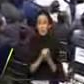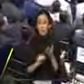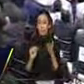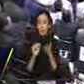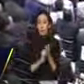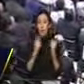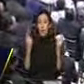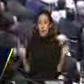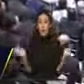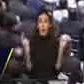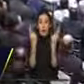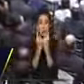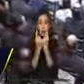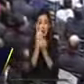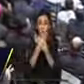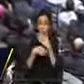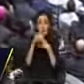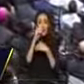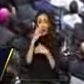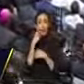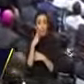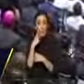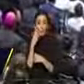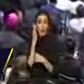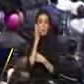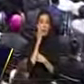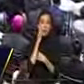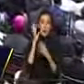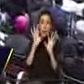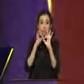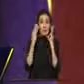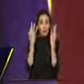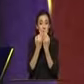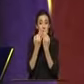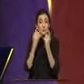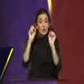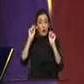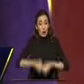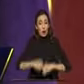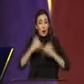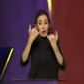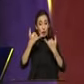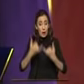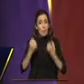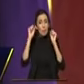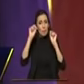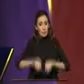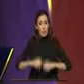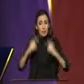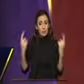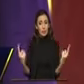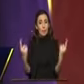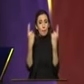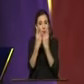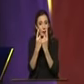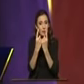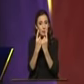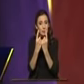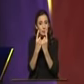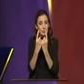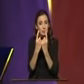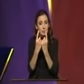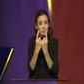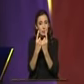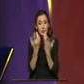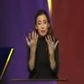reencontrarte con ese hijo, con ese padre, con ese hermano que no ves hace muchísimo tiempo y que tal vez, si la situación sigue